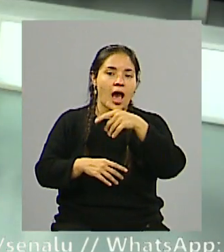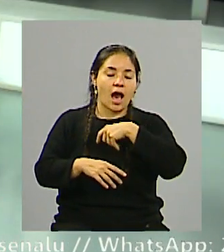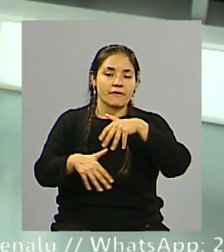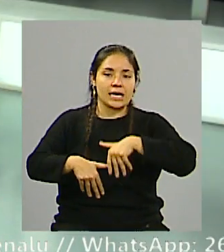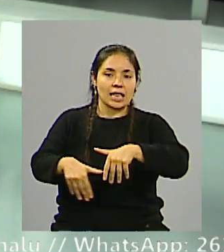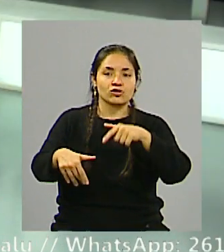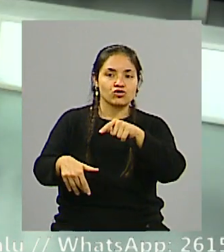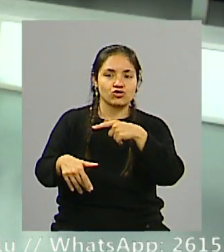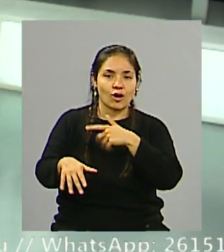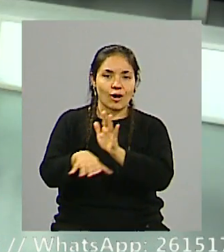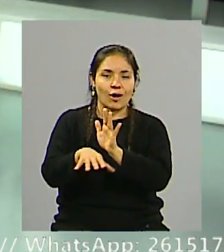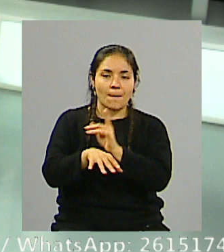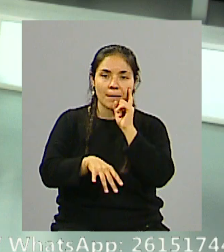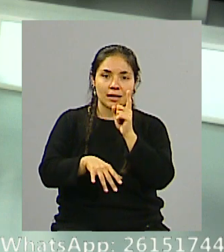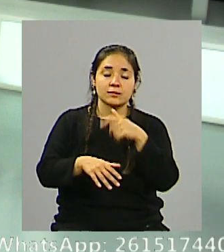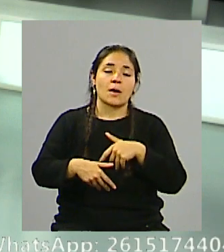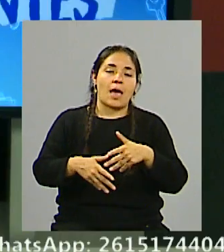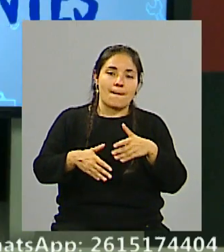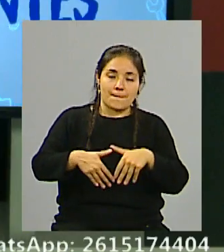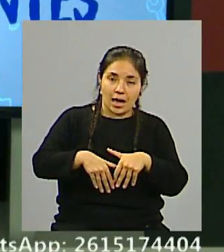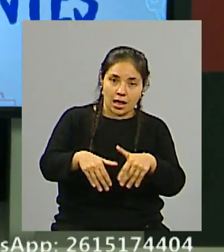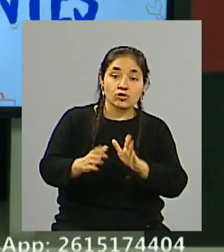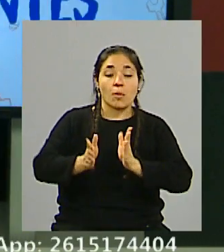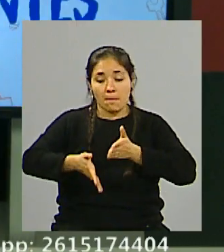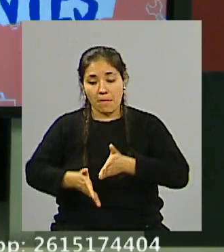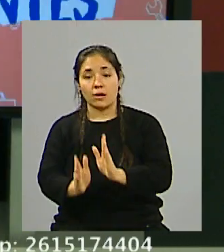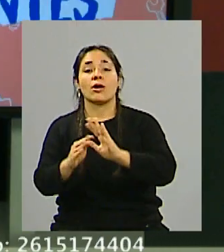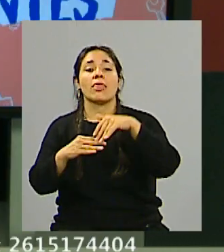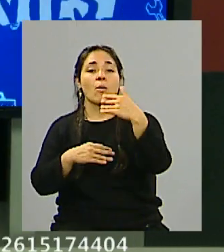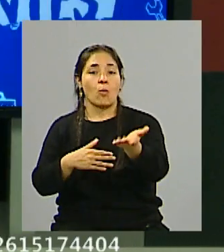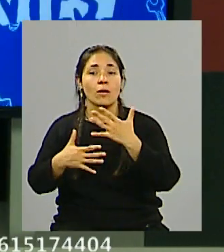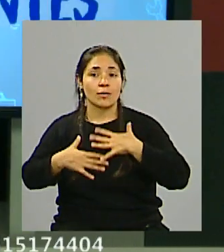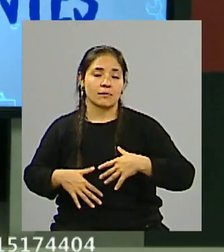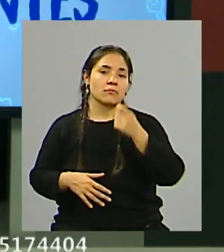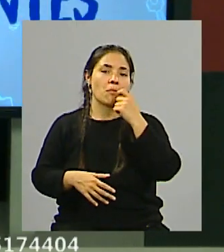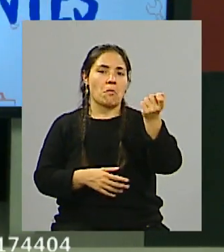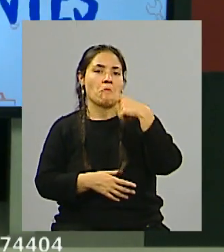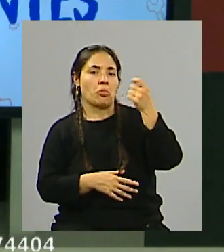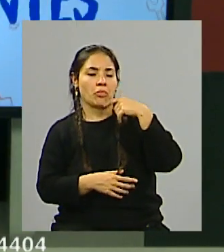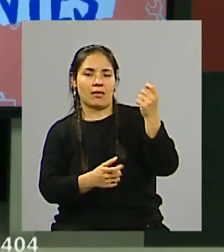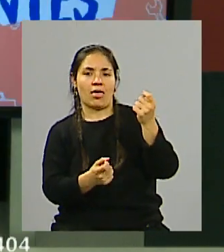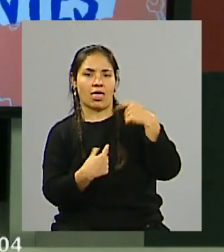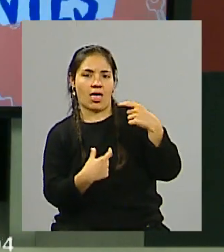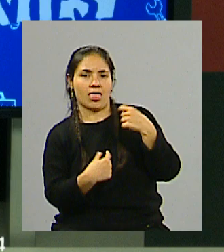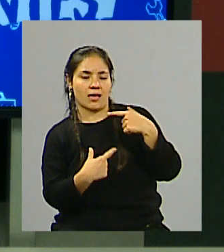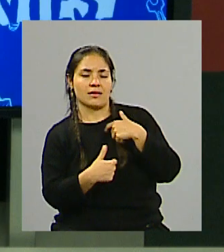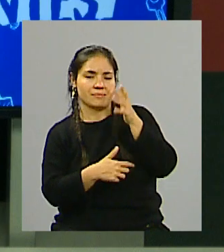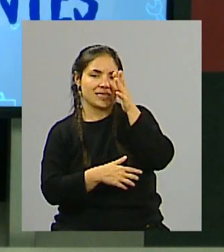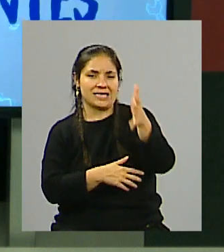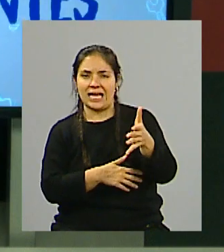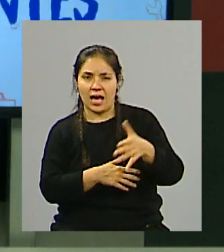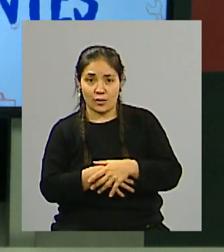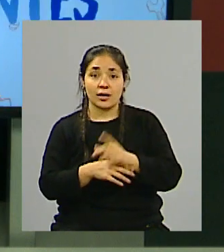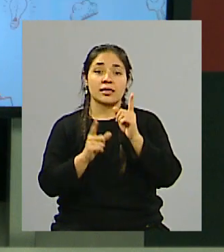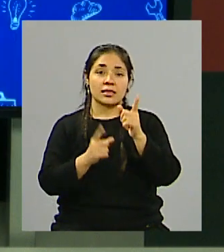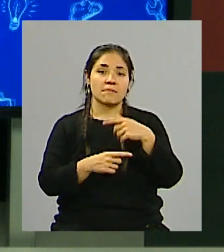embarazo, parto y puerperio, en donde se medicaliza sin necesidad, ¿sí? Sí. Y en la que se ejercen